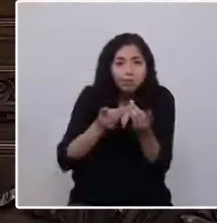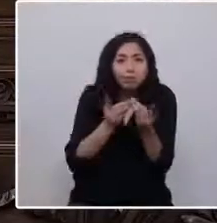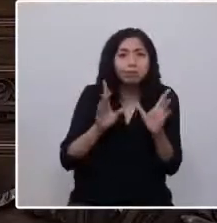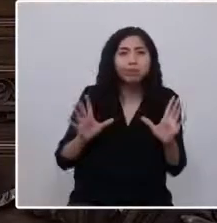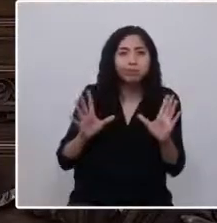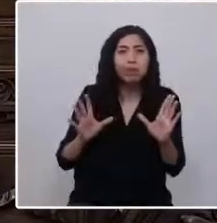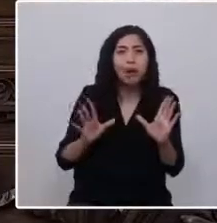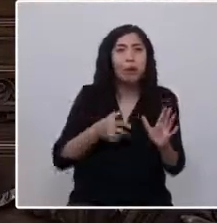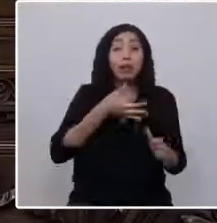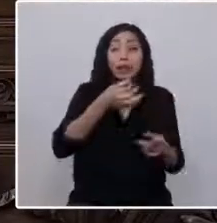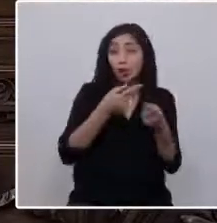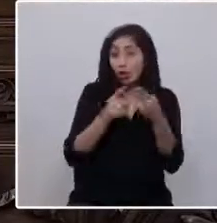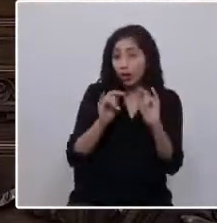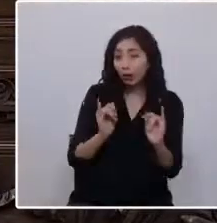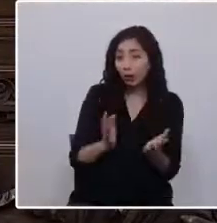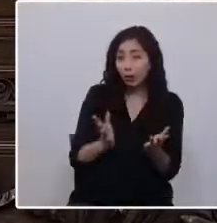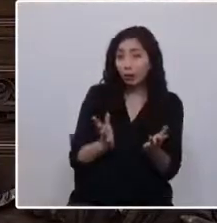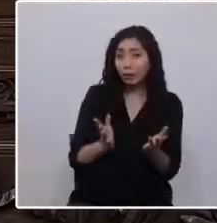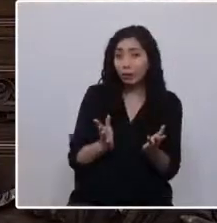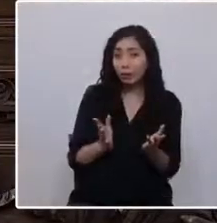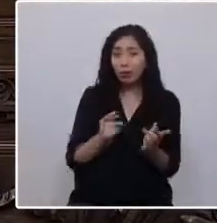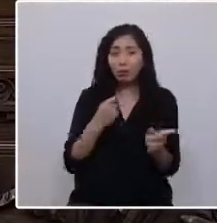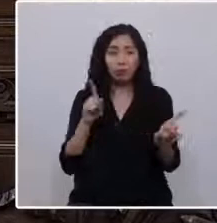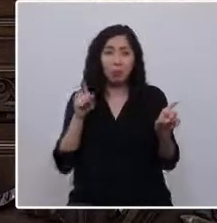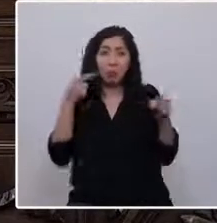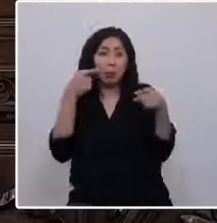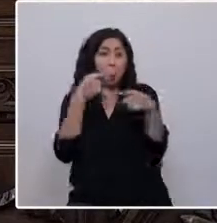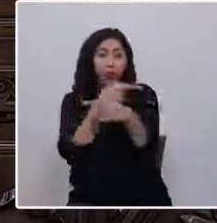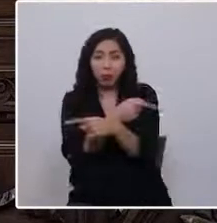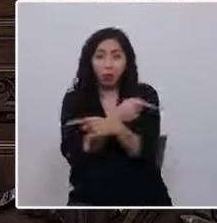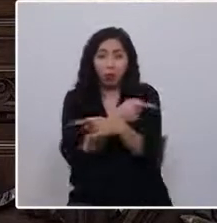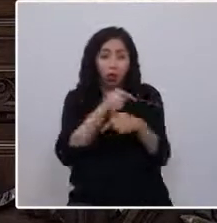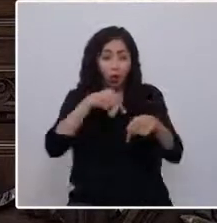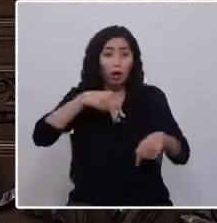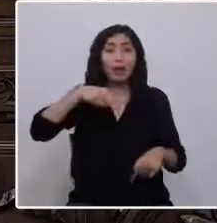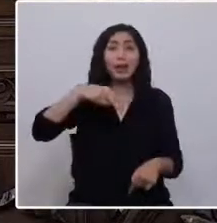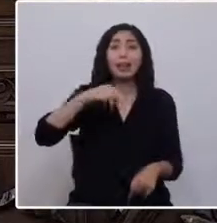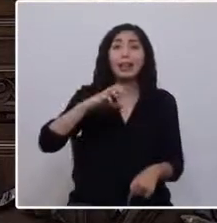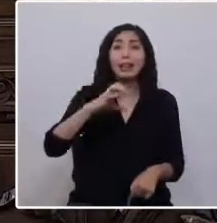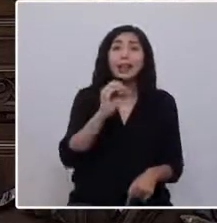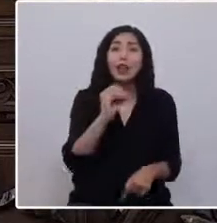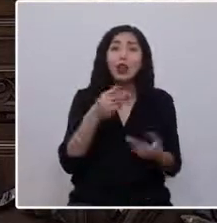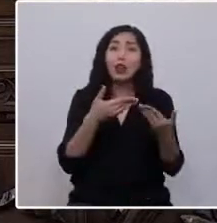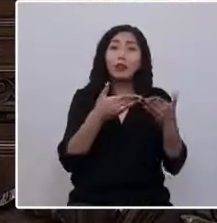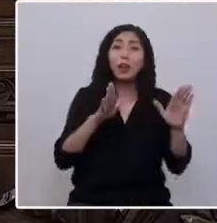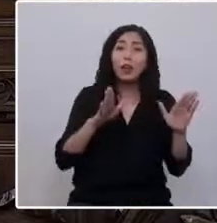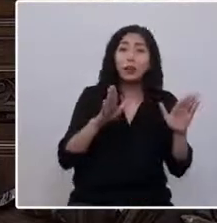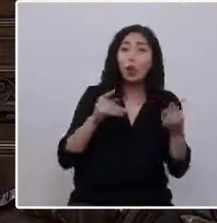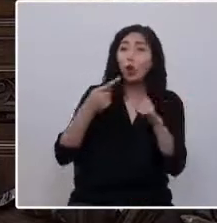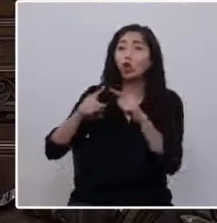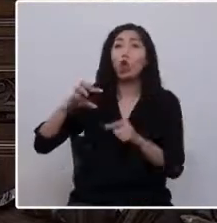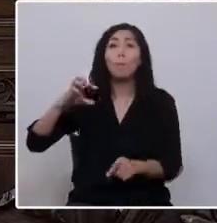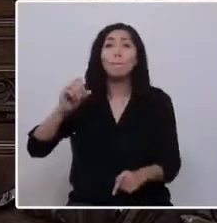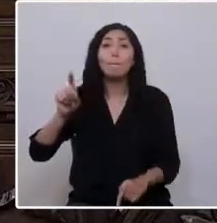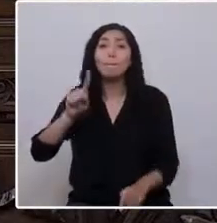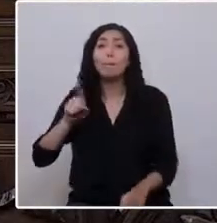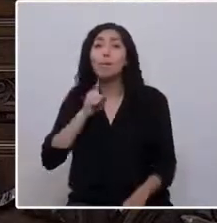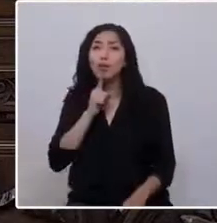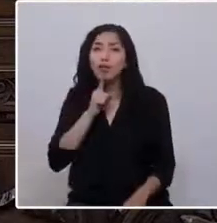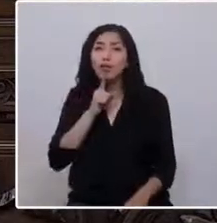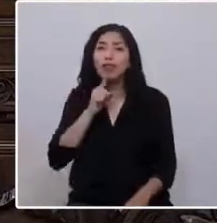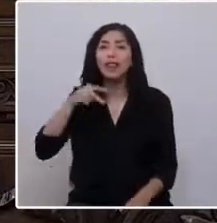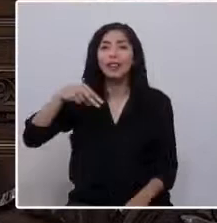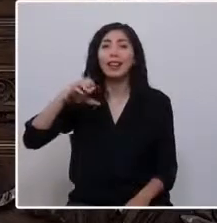de otro modo la contradicción es hoy neoliberalismo ver su voz neoliberalismo la